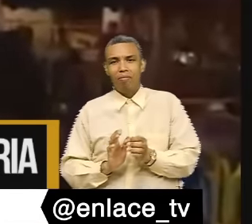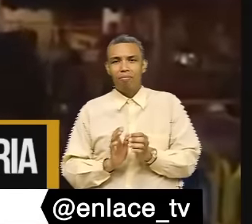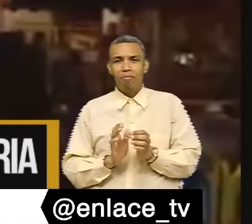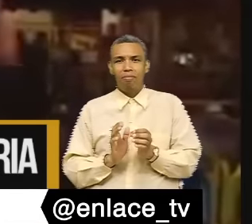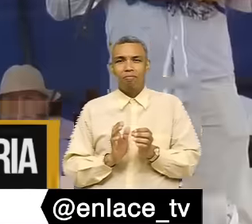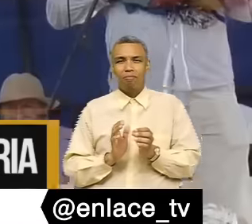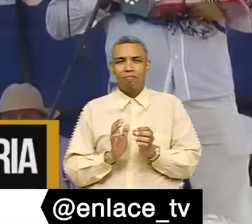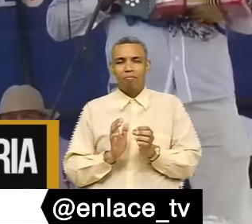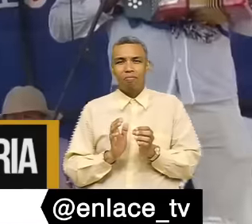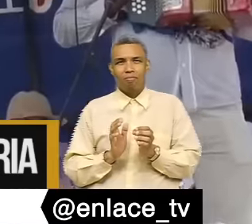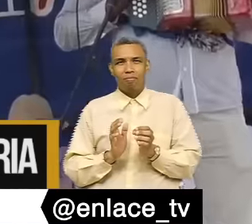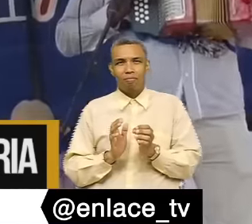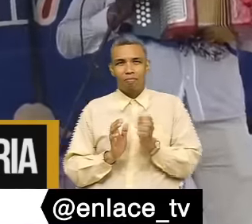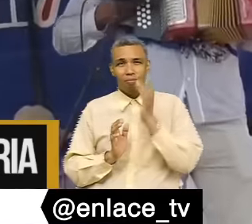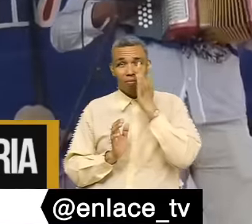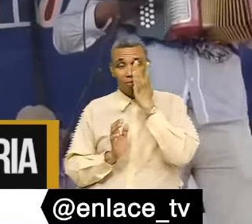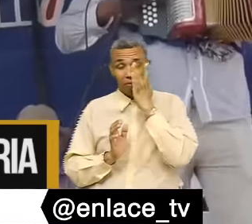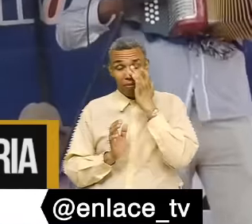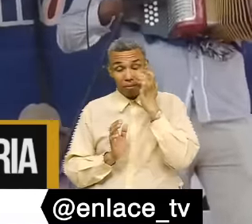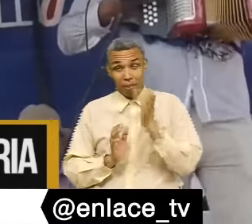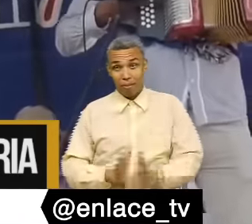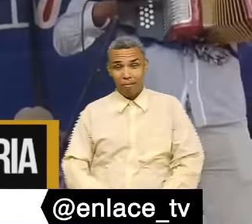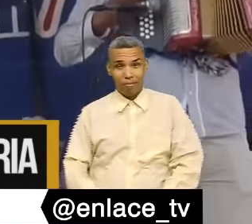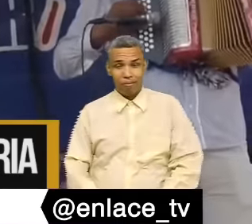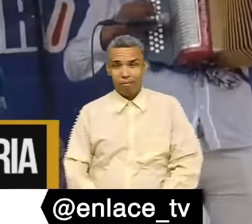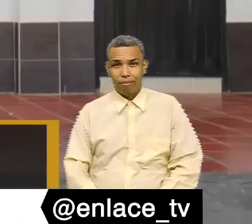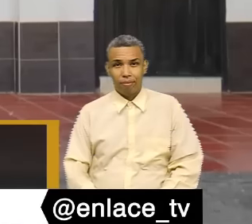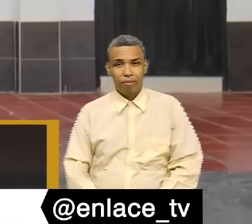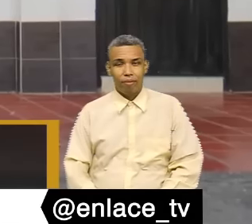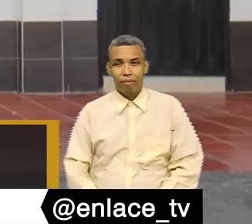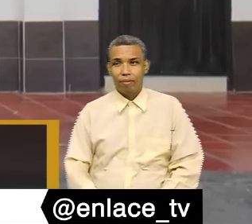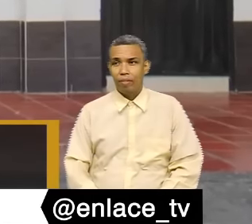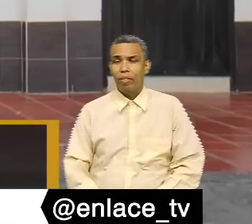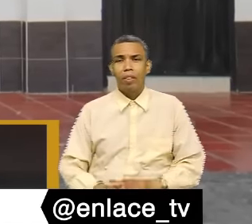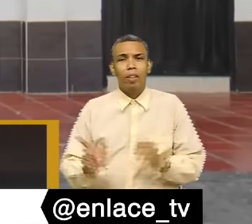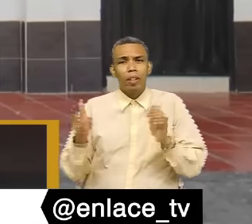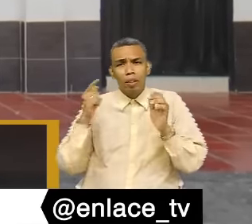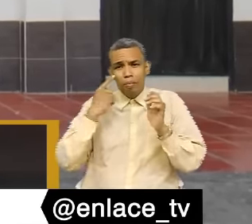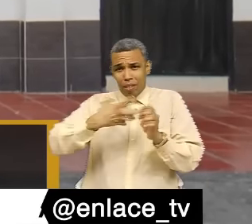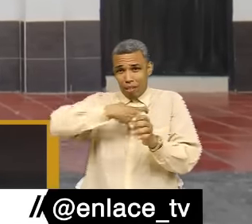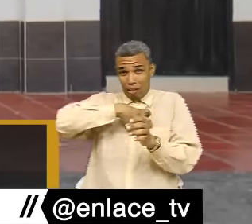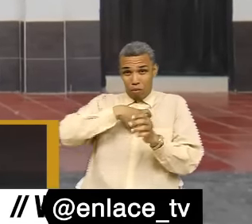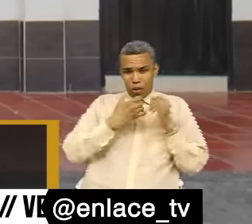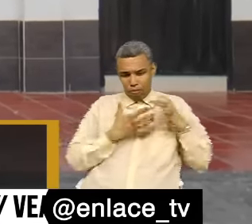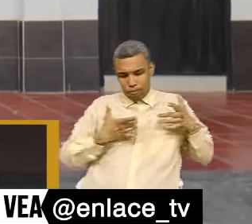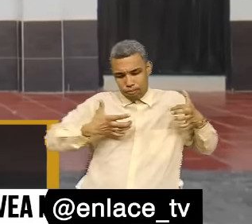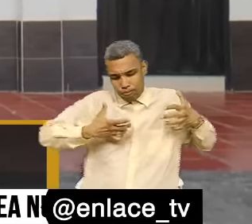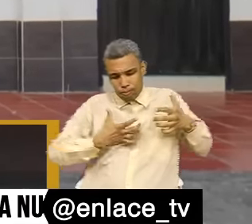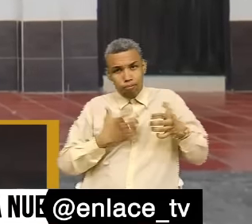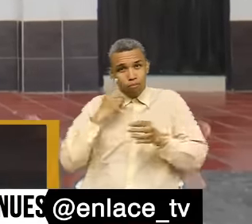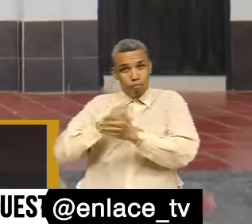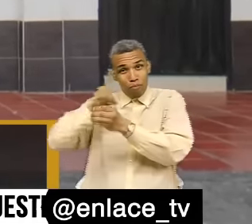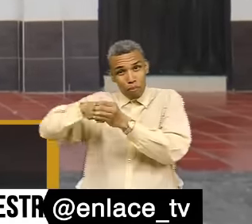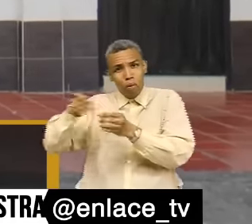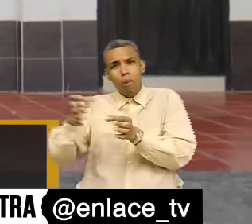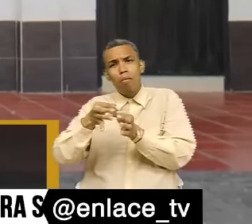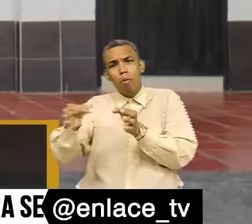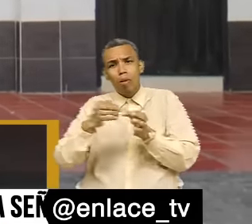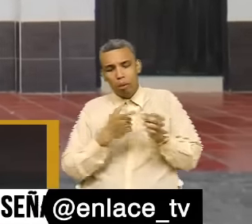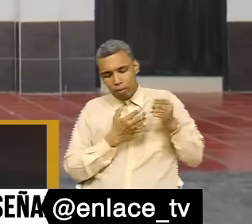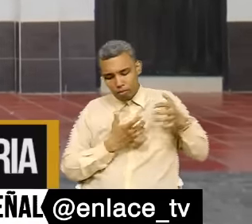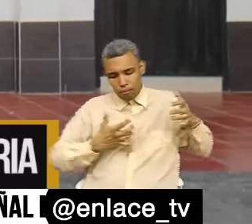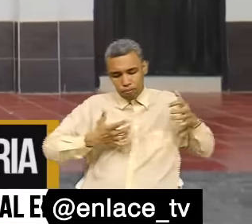que se entregará al Rey de Reyes de la piquería en Colombia. El festival está entregándole a los reyes de acordeón una réplica de la corona. En